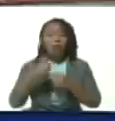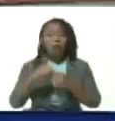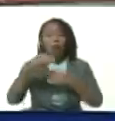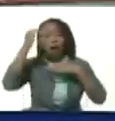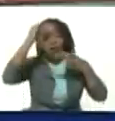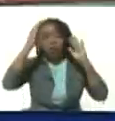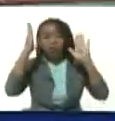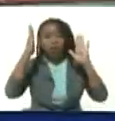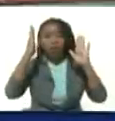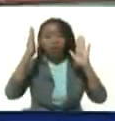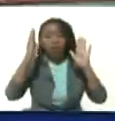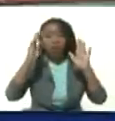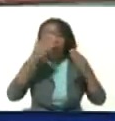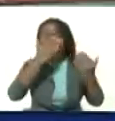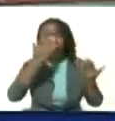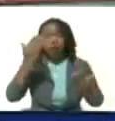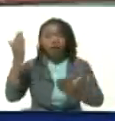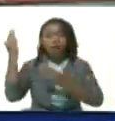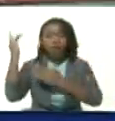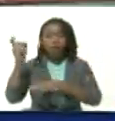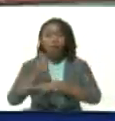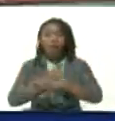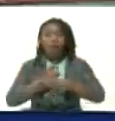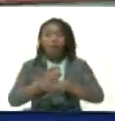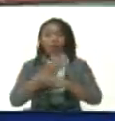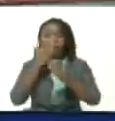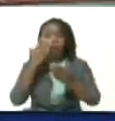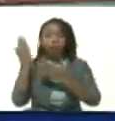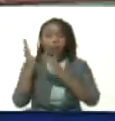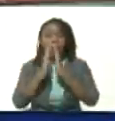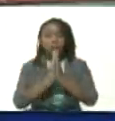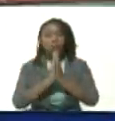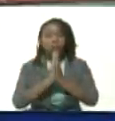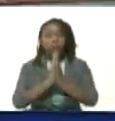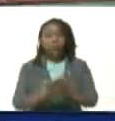Atención, adelante, gobernador Omar Prieto, por favor.